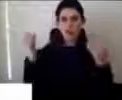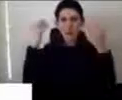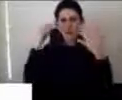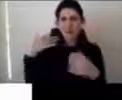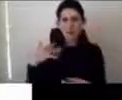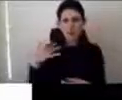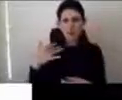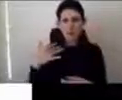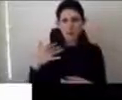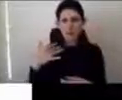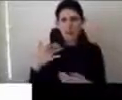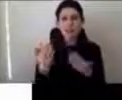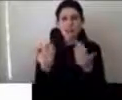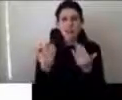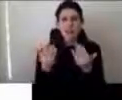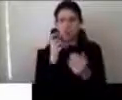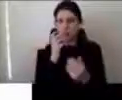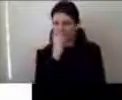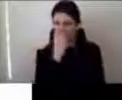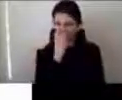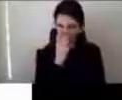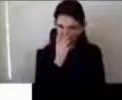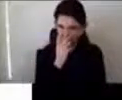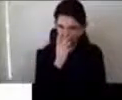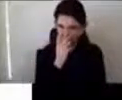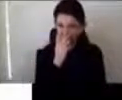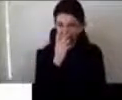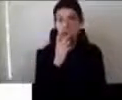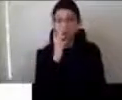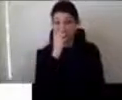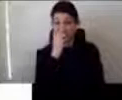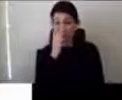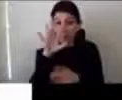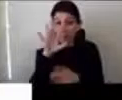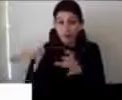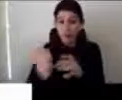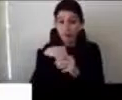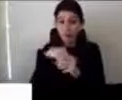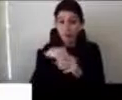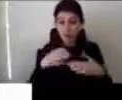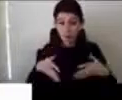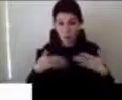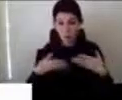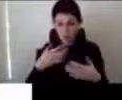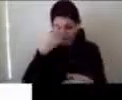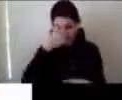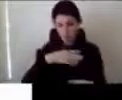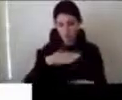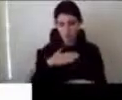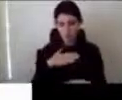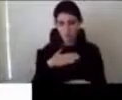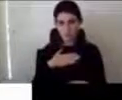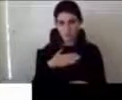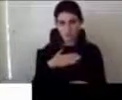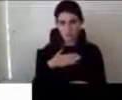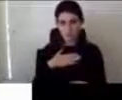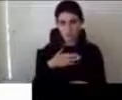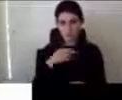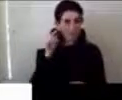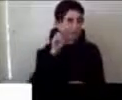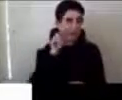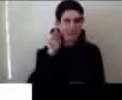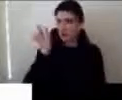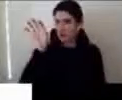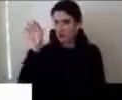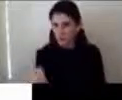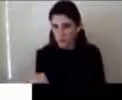Porque la curiosidad es parte de la motivación intrínseca, ¿ya? Y atrae la atención. Por lo